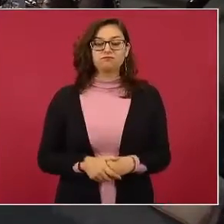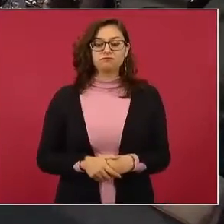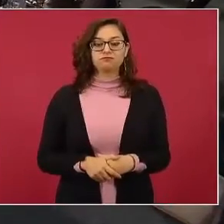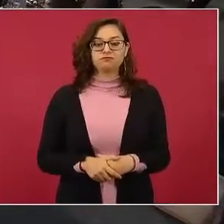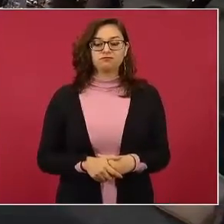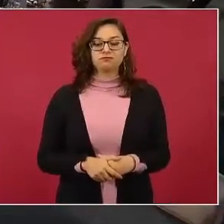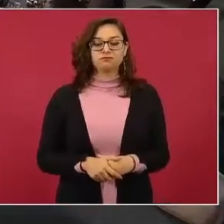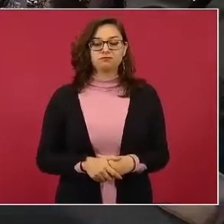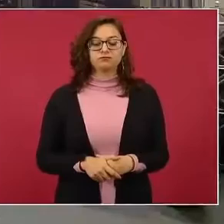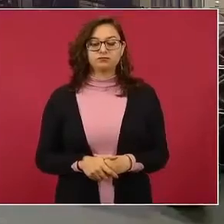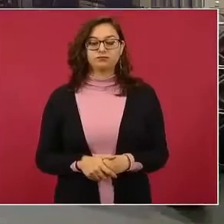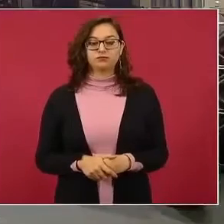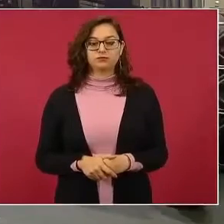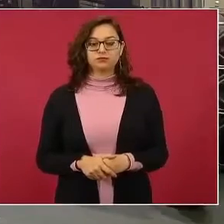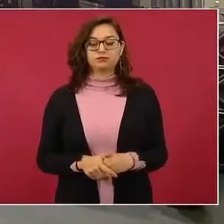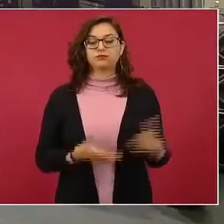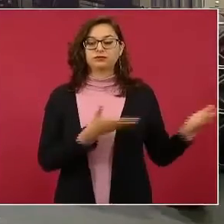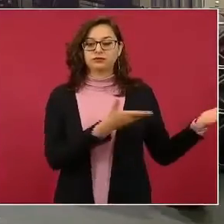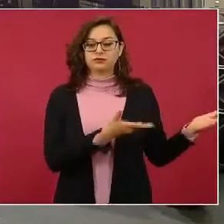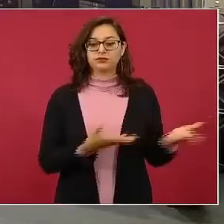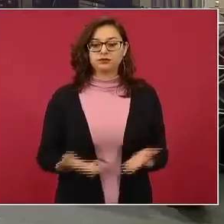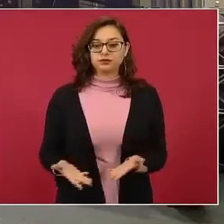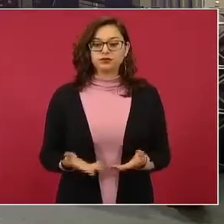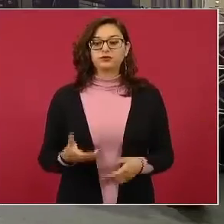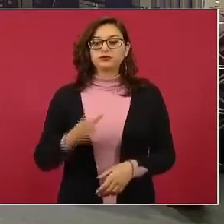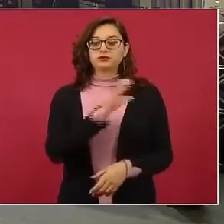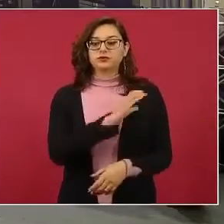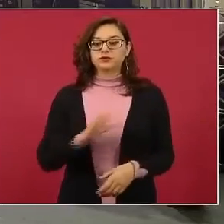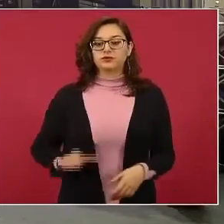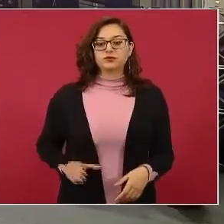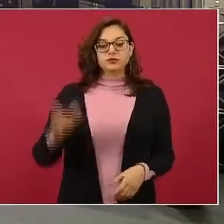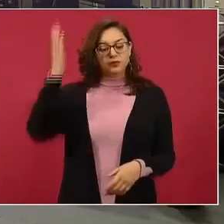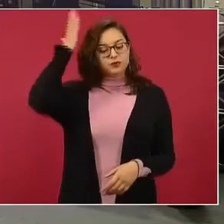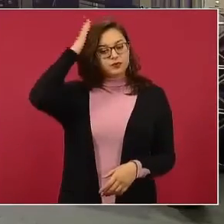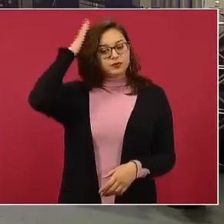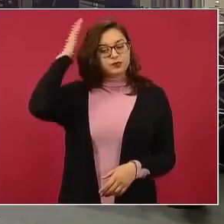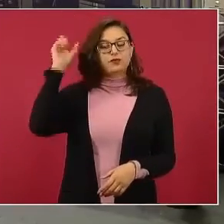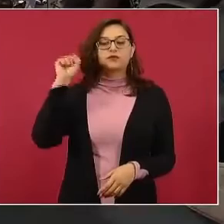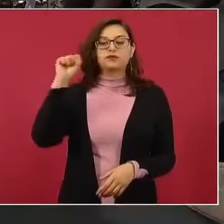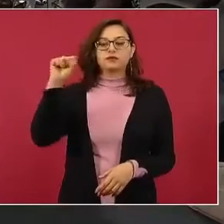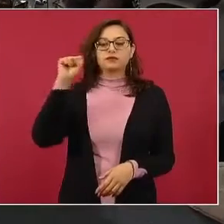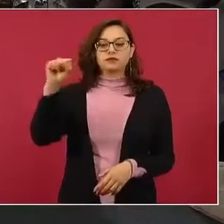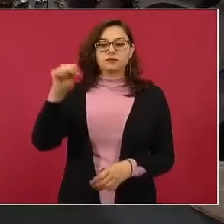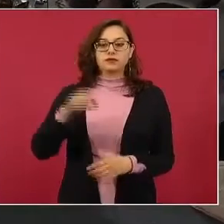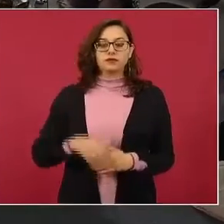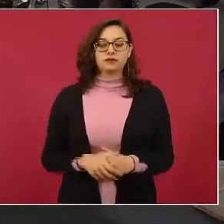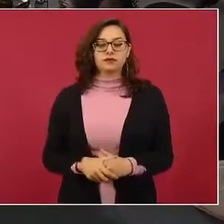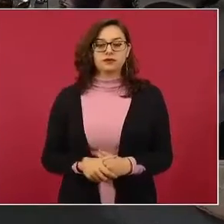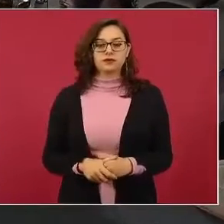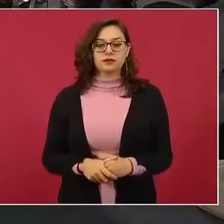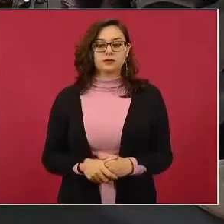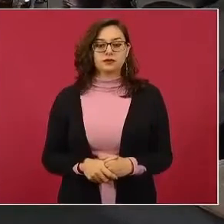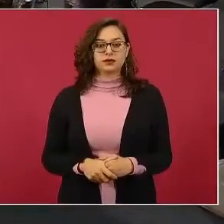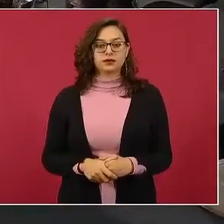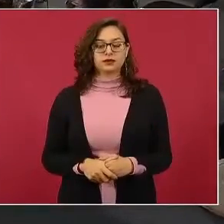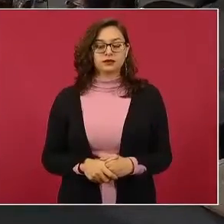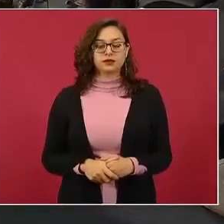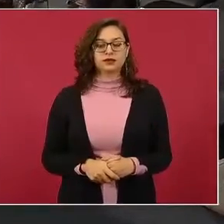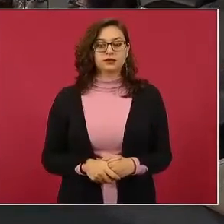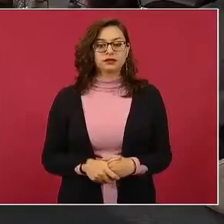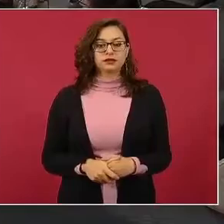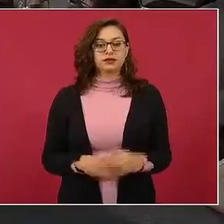vamos a permitir que vengan los dirigentes. Muchas gracias. Y ojalá